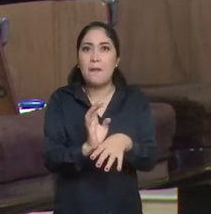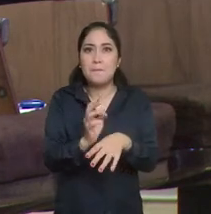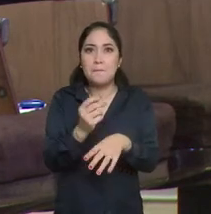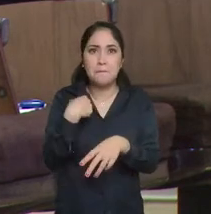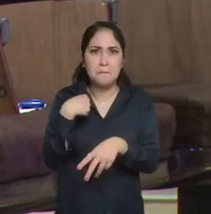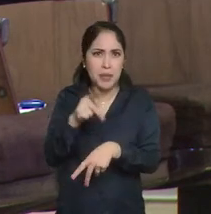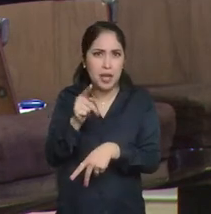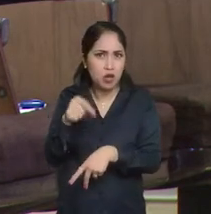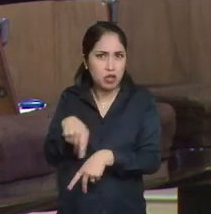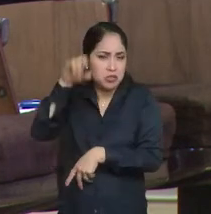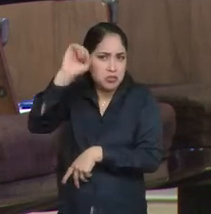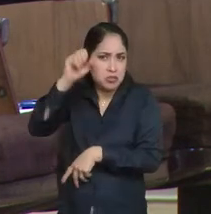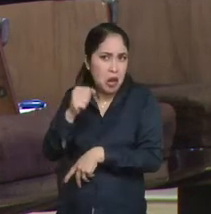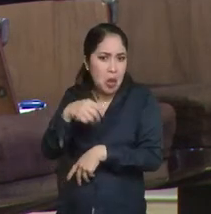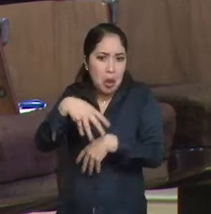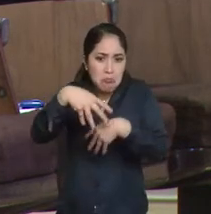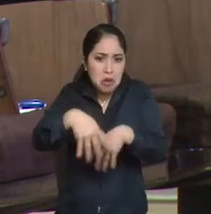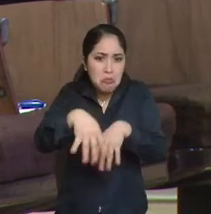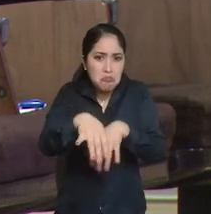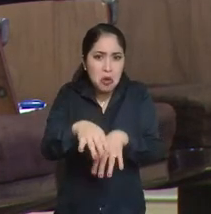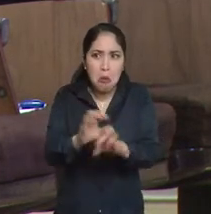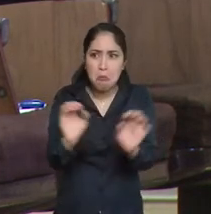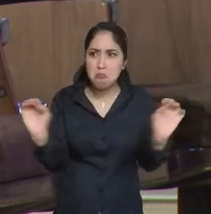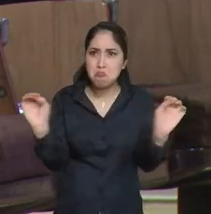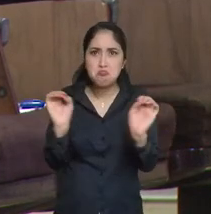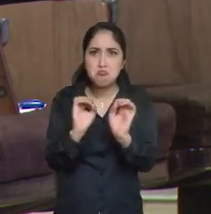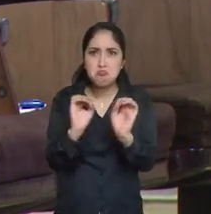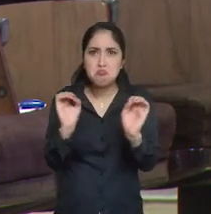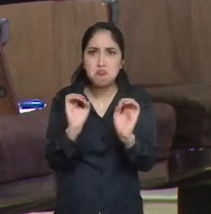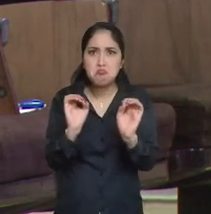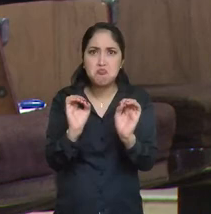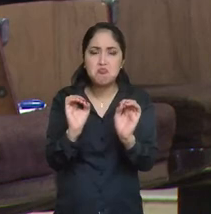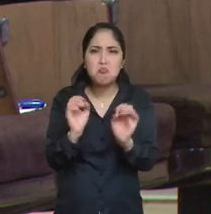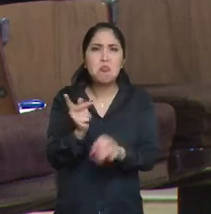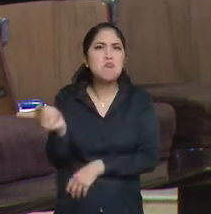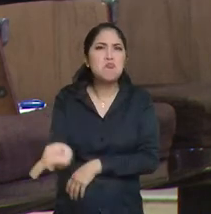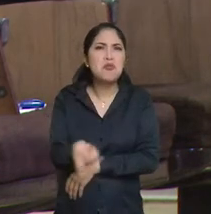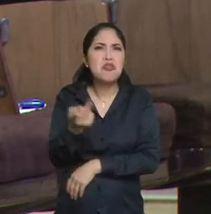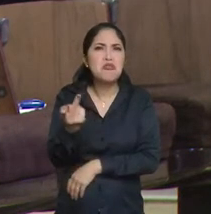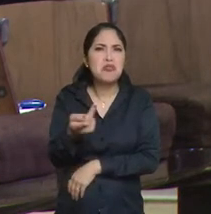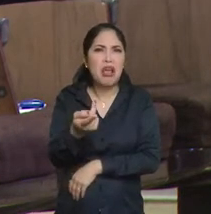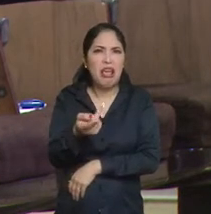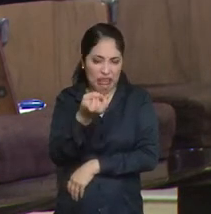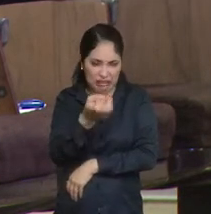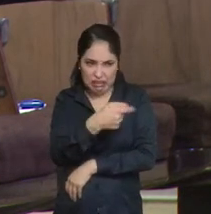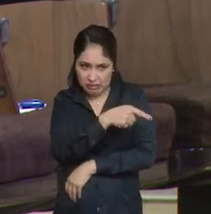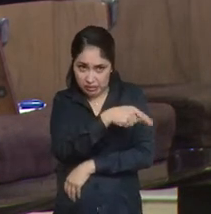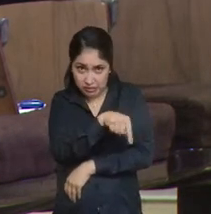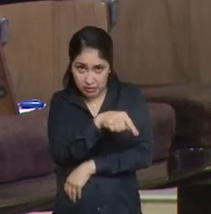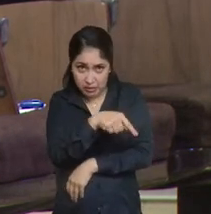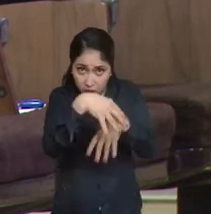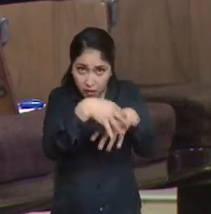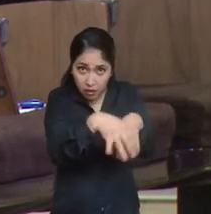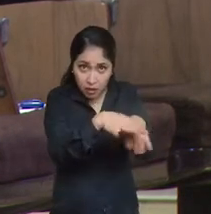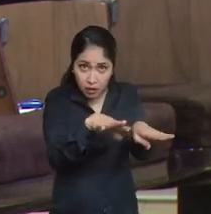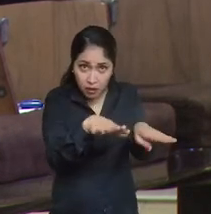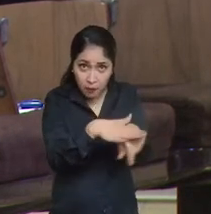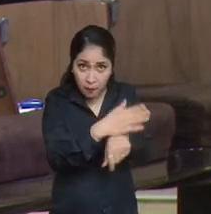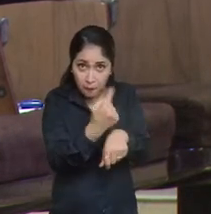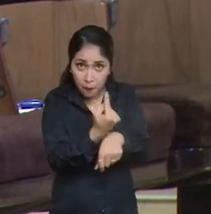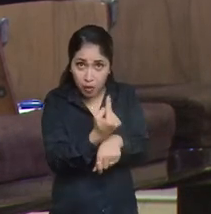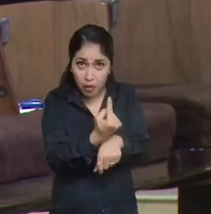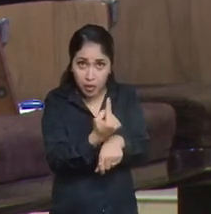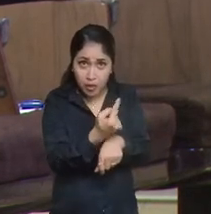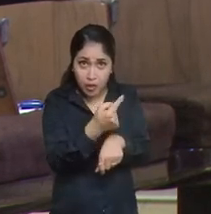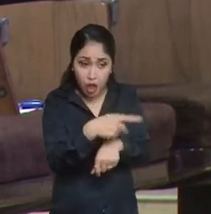Sinaloa no hubo. Preguntarle dos cosas. ¿Cuál es la opinión de usted sobre esta movilización que ellos dicen es con motivo de la defensa de sus compañeros que han